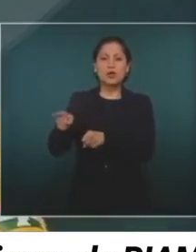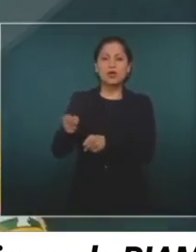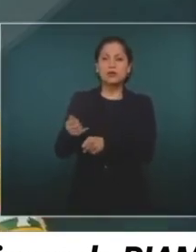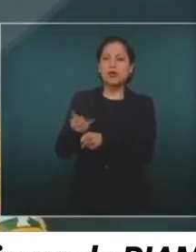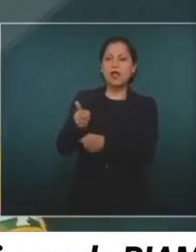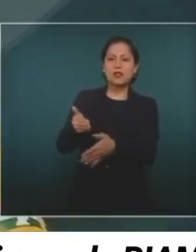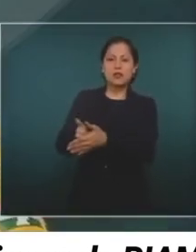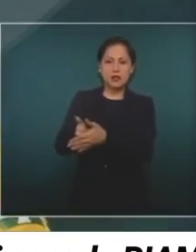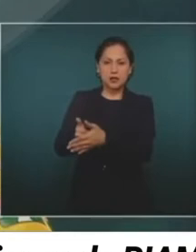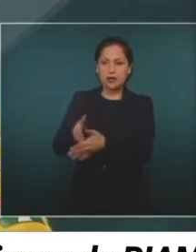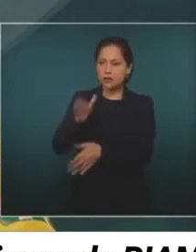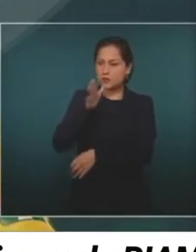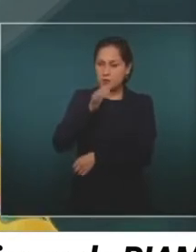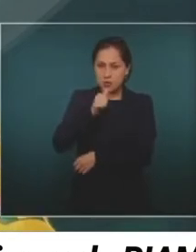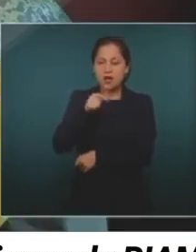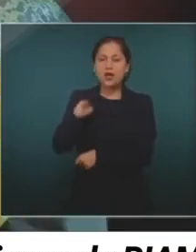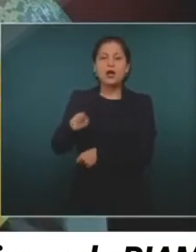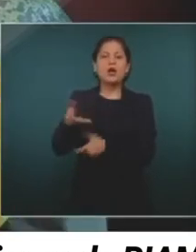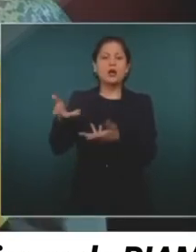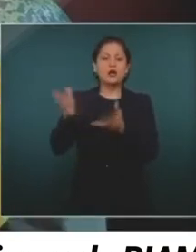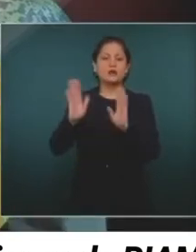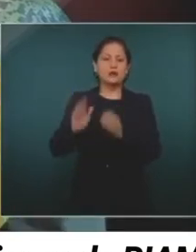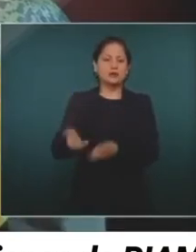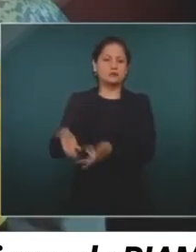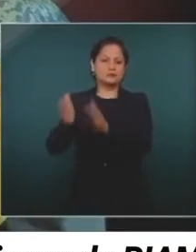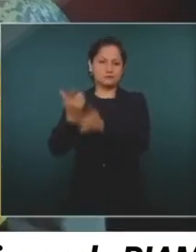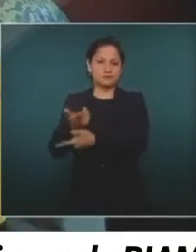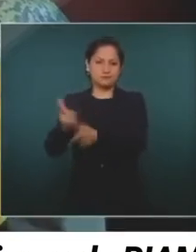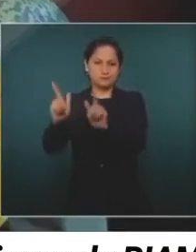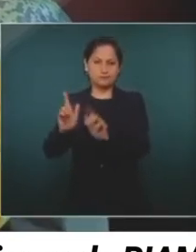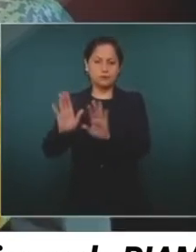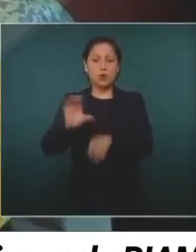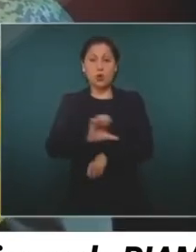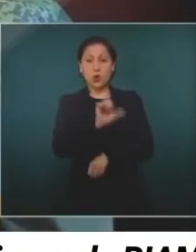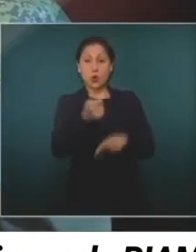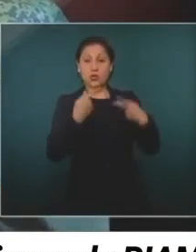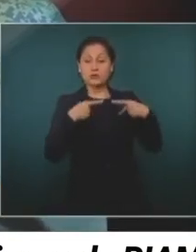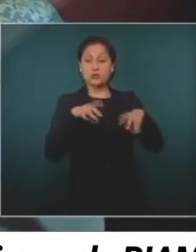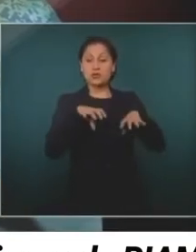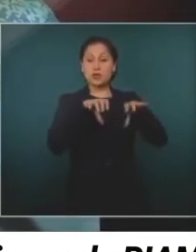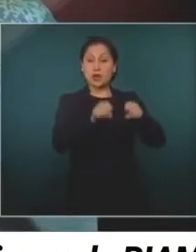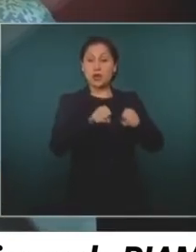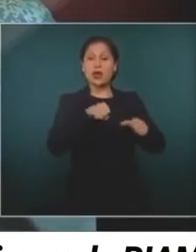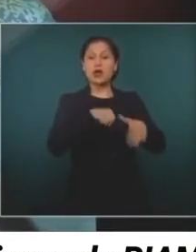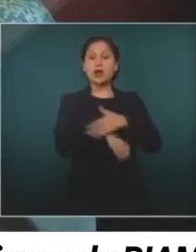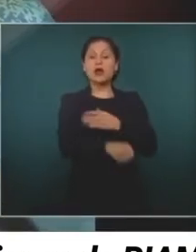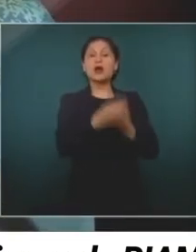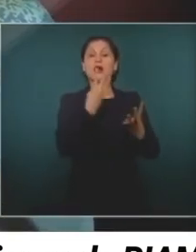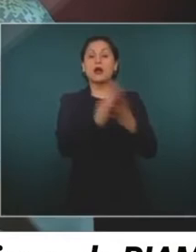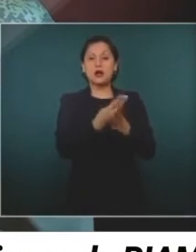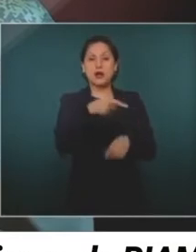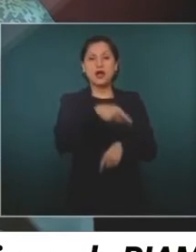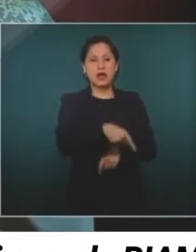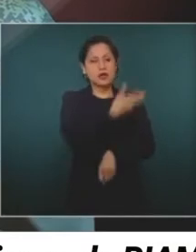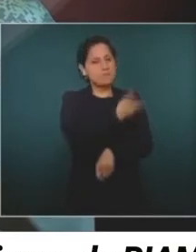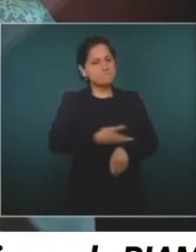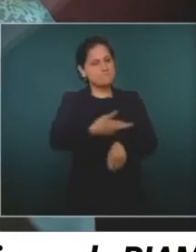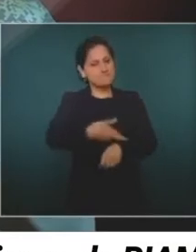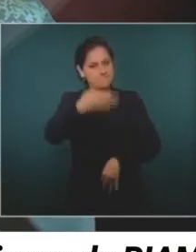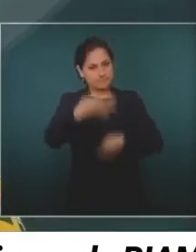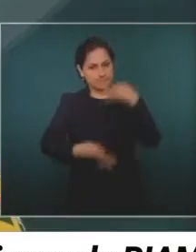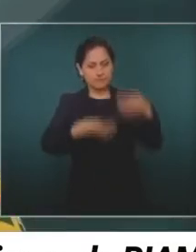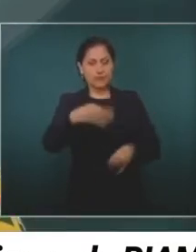pasado lunes para vigilar que la refinería no sea blanco de ataques por parte de elementos del cártel de Santa Rosa de Lima como respuesta a las